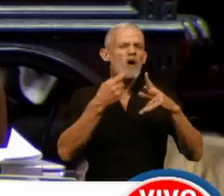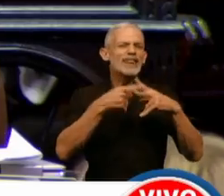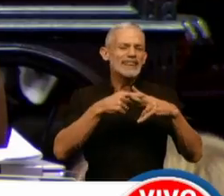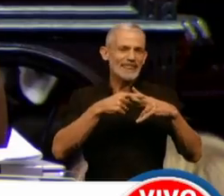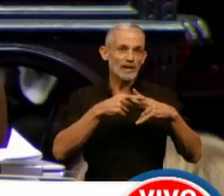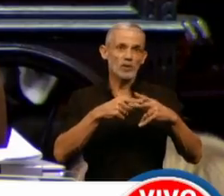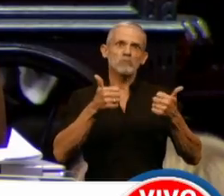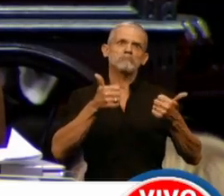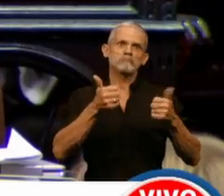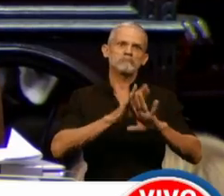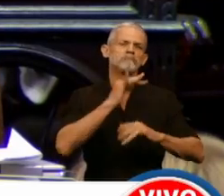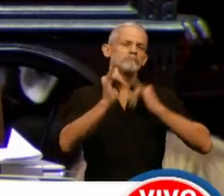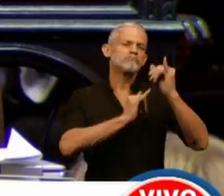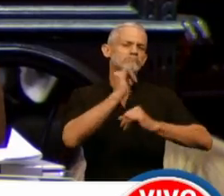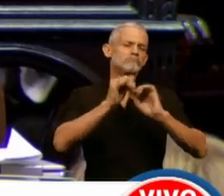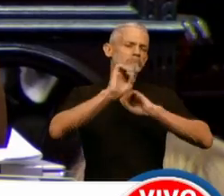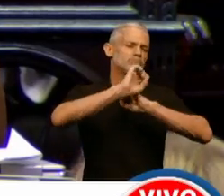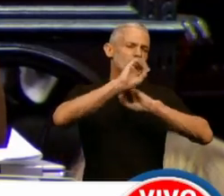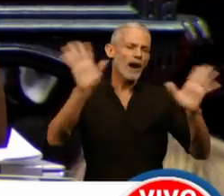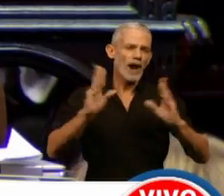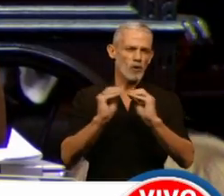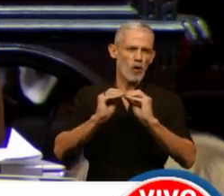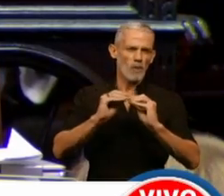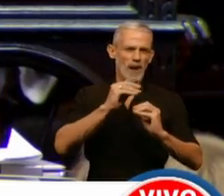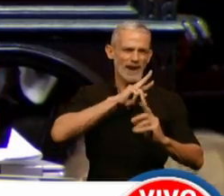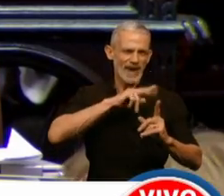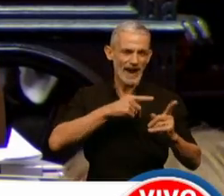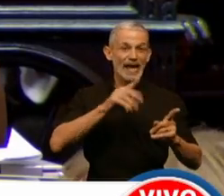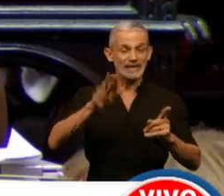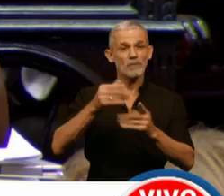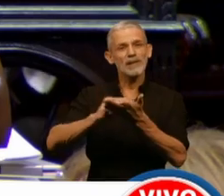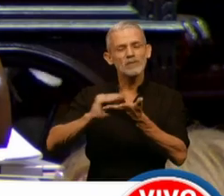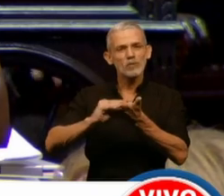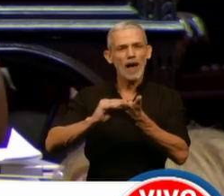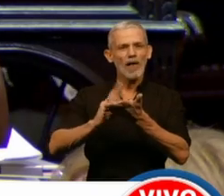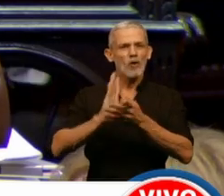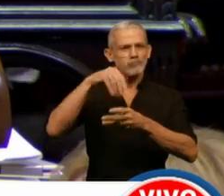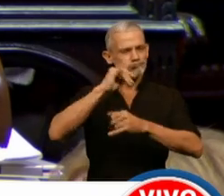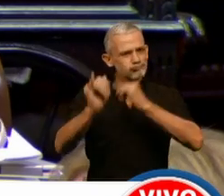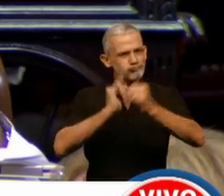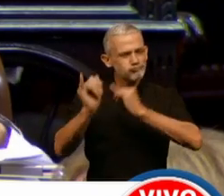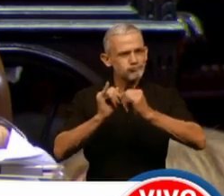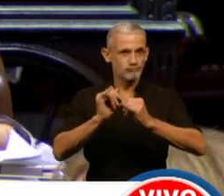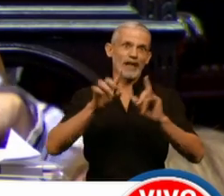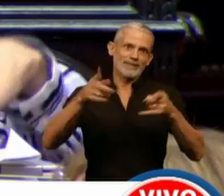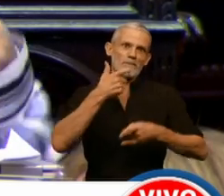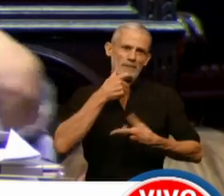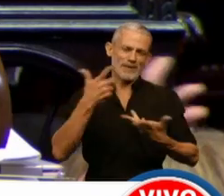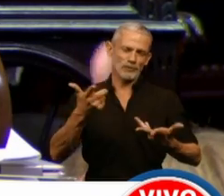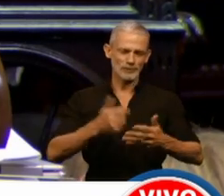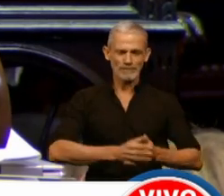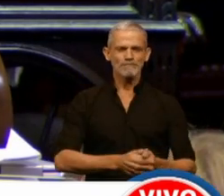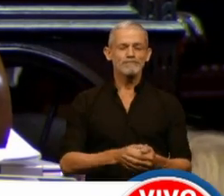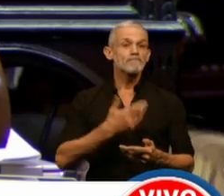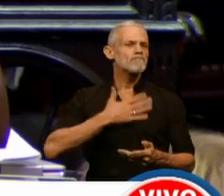tan maravillosamente explicó mi compañera y el diputado miembro informante también mendocino y por